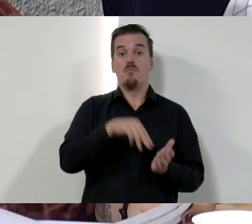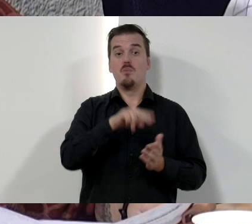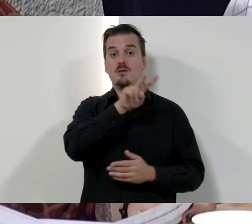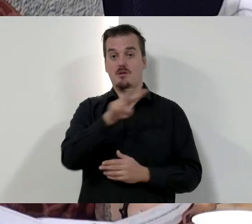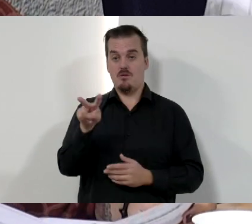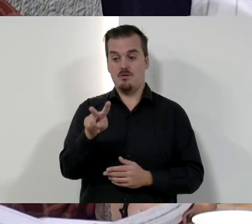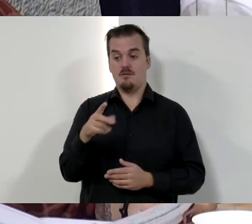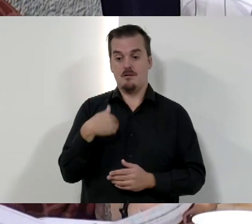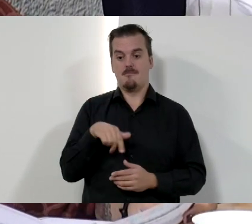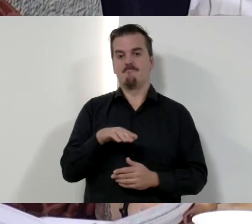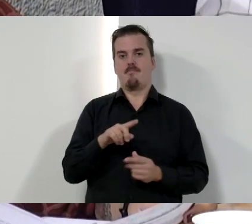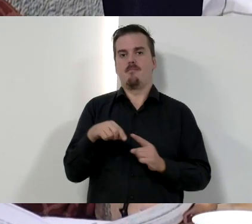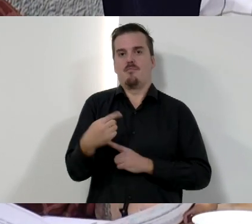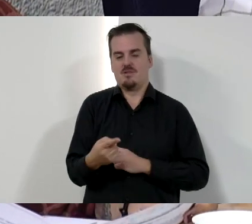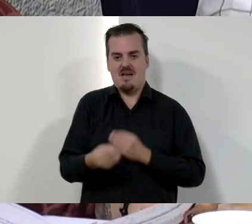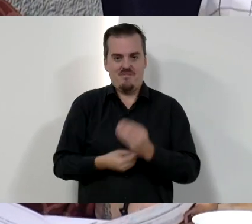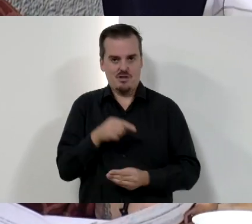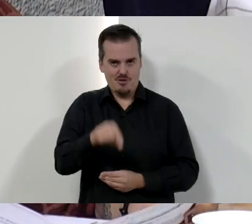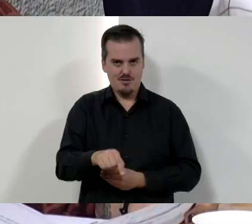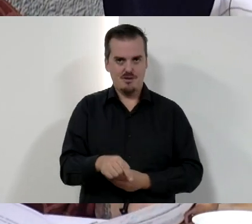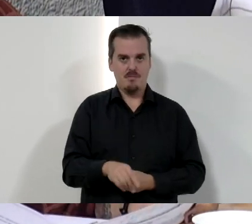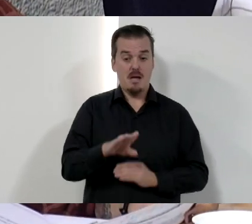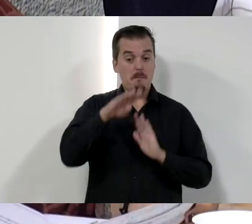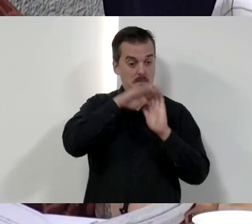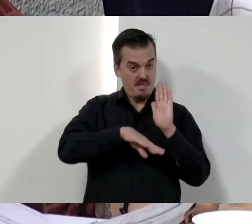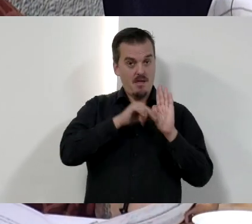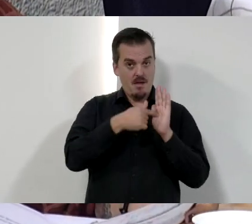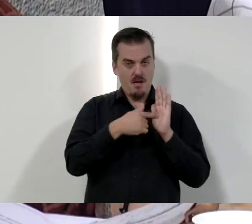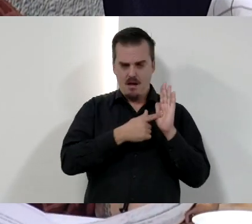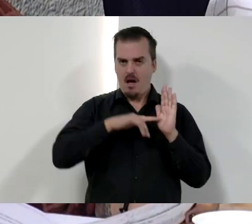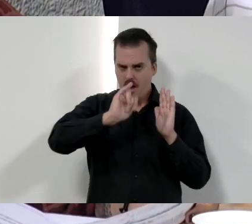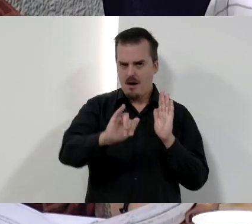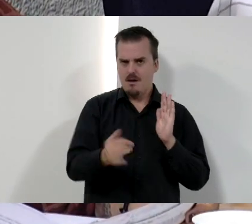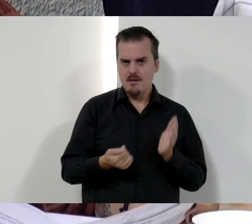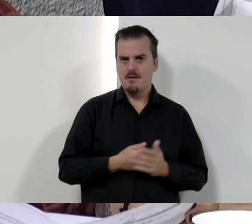ha manifestado anteriormente. Pero la medida aquí existe.